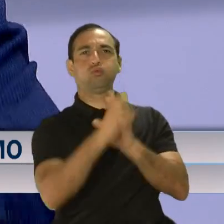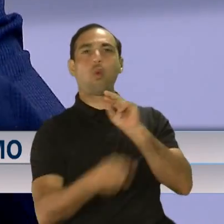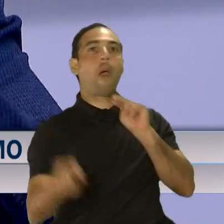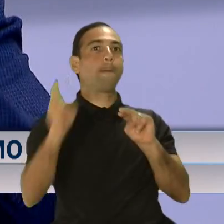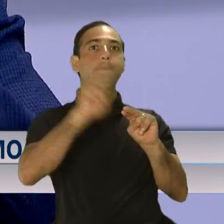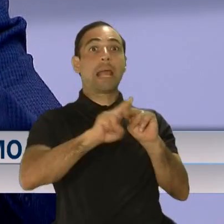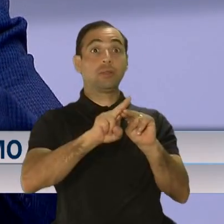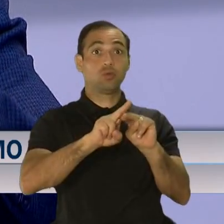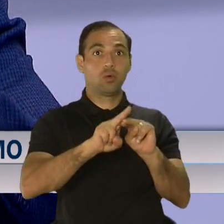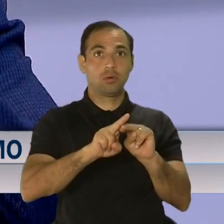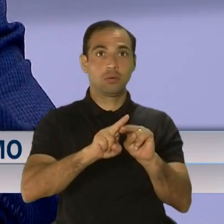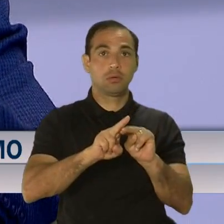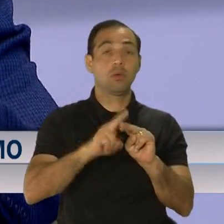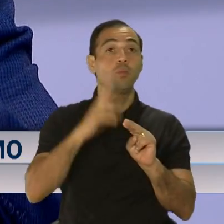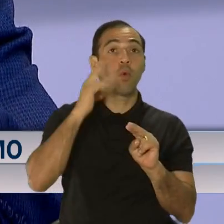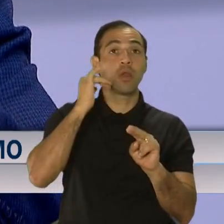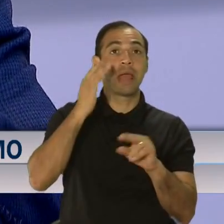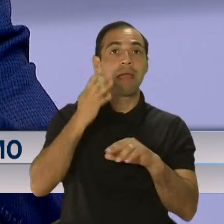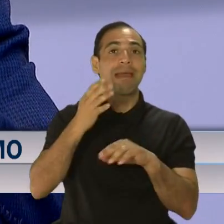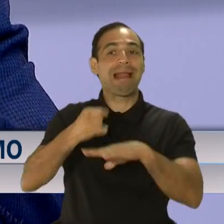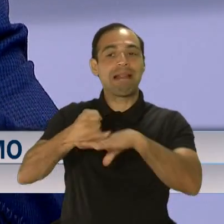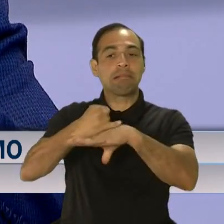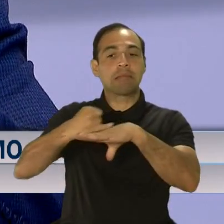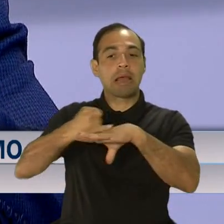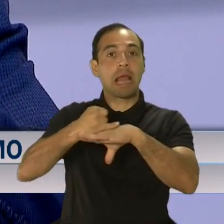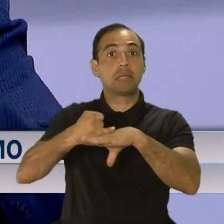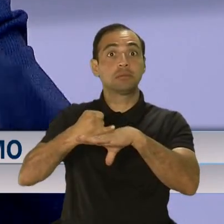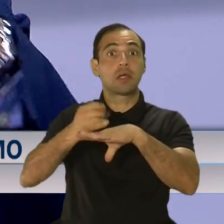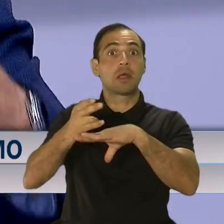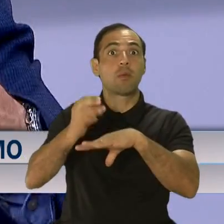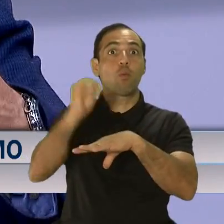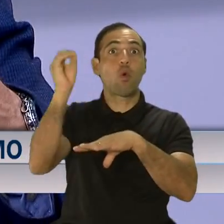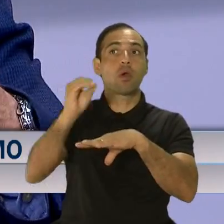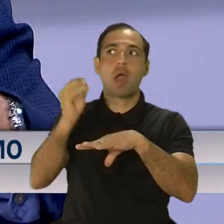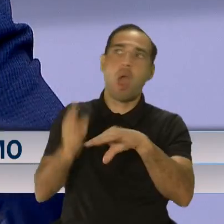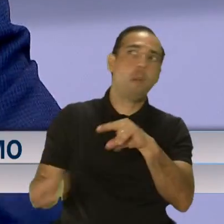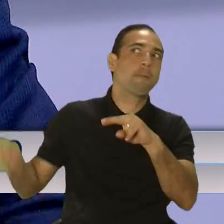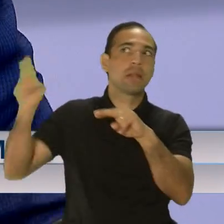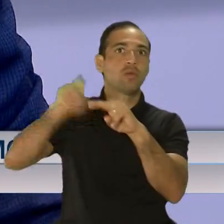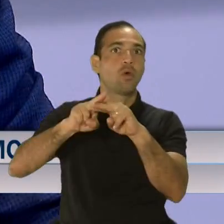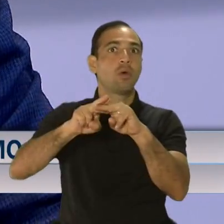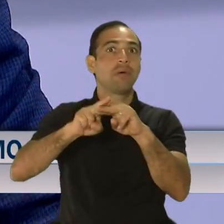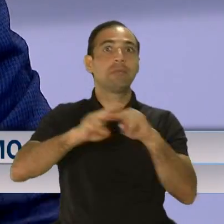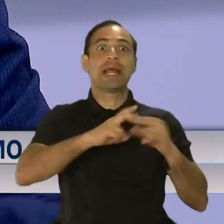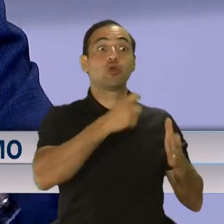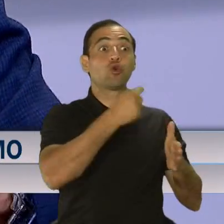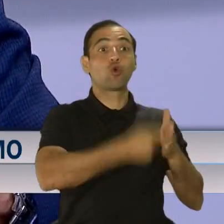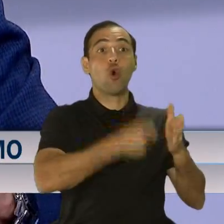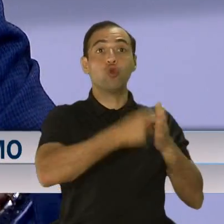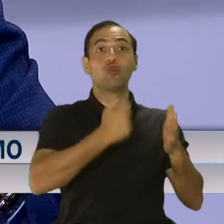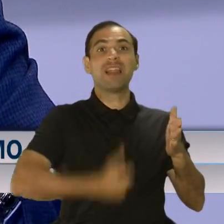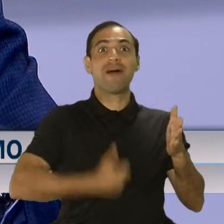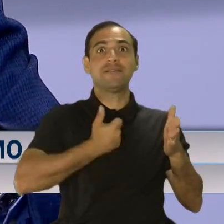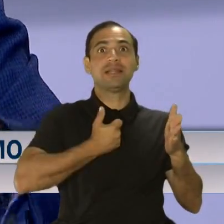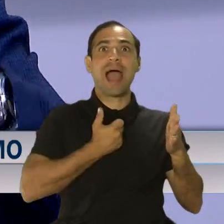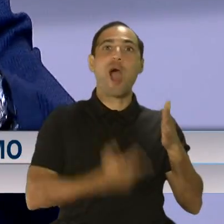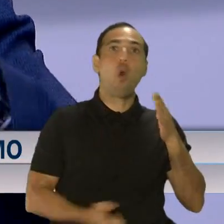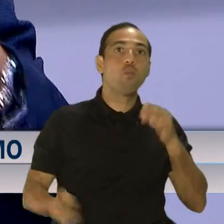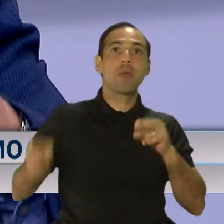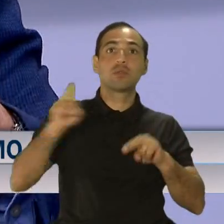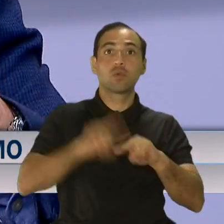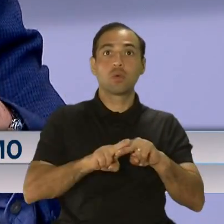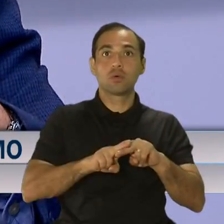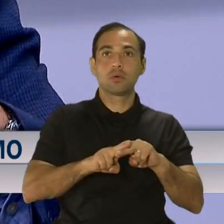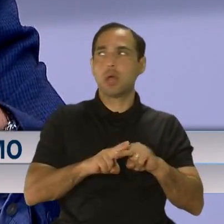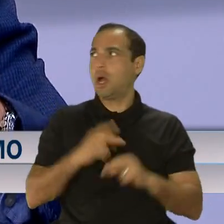que subían la tasa de interés, entonces la gente subía el costo de vida, y entonces como tal, pues había una expectativa de que tenían que